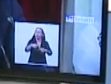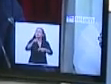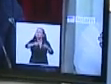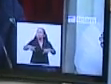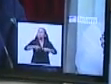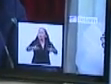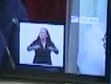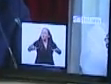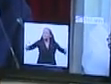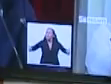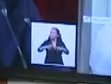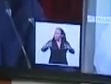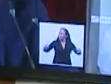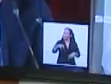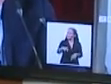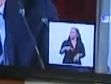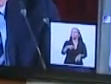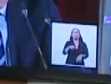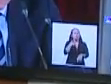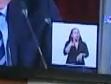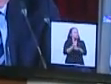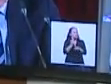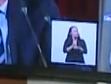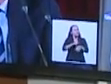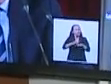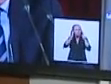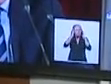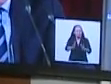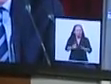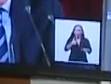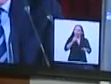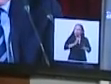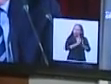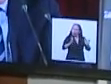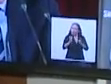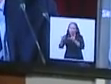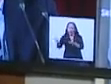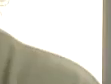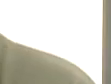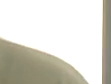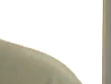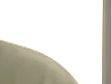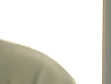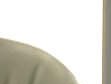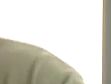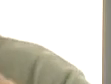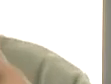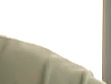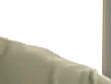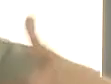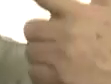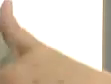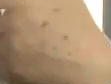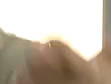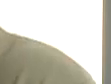algo que es vergonzoso, porque lo que quieren es entrar en un proceso rápido de endeudamiento. Claro, claro. Ellos tienen una promesa de 20.000 millones de dólares que vendrían de banco,